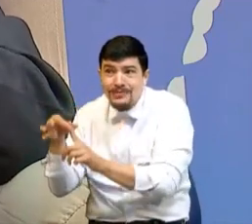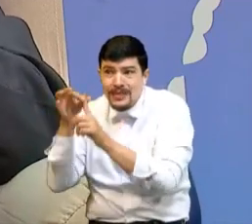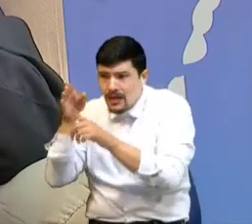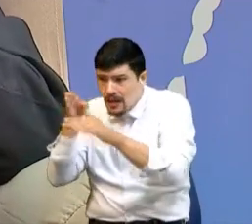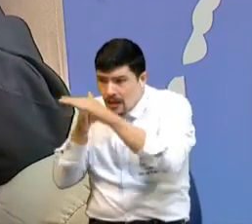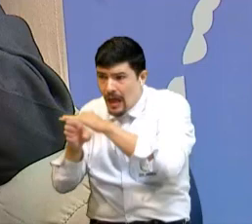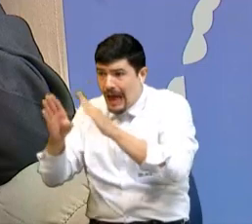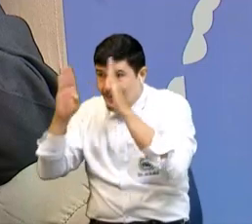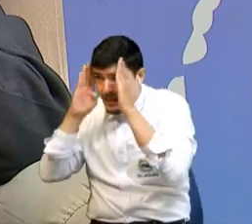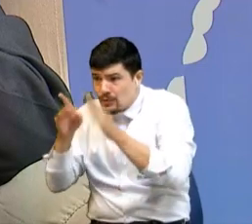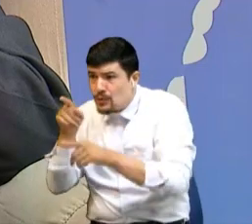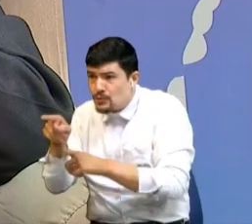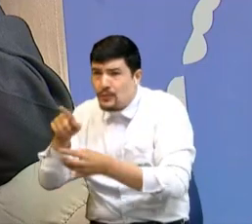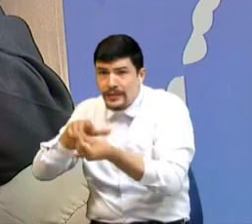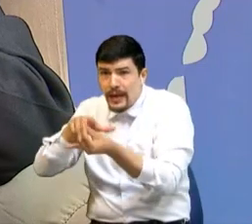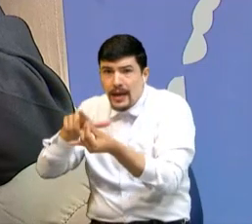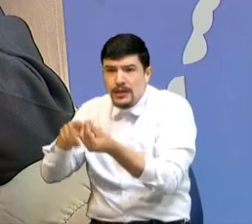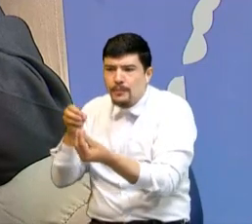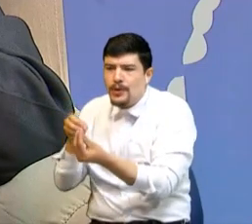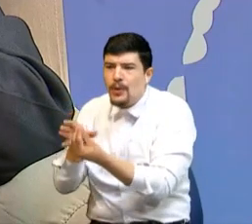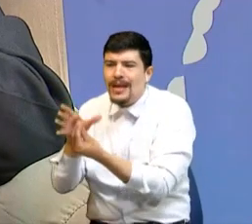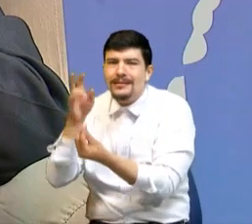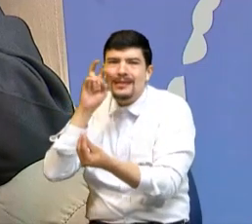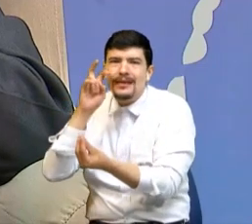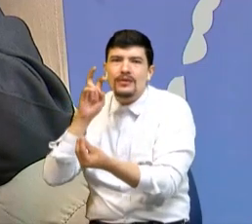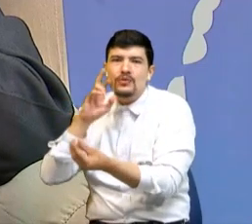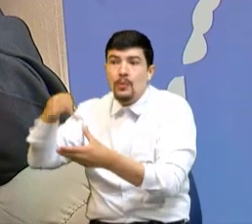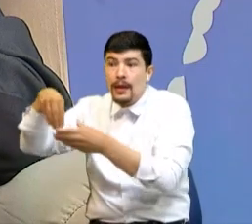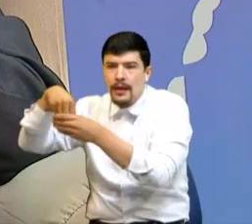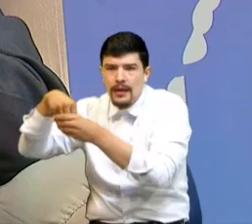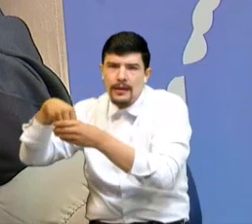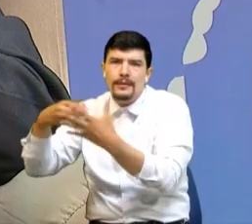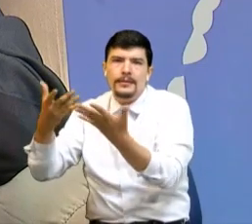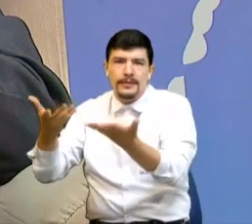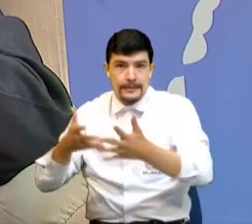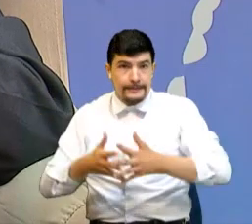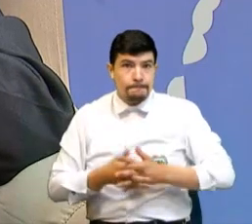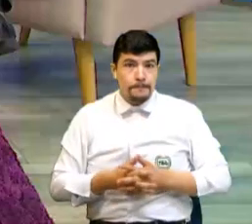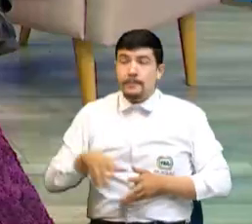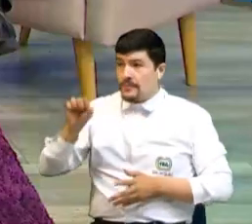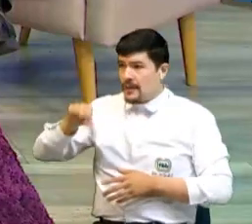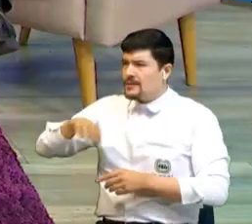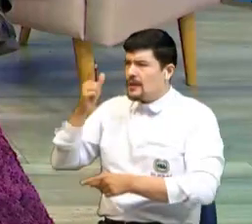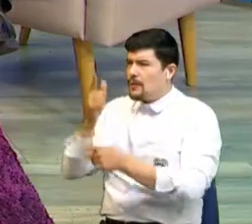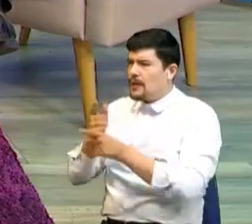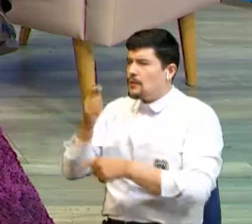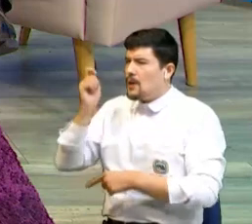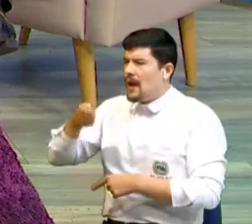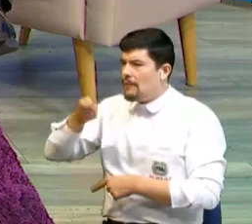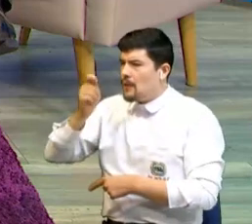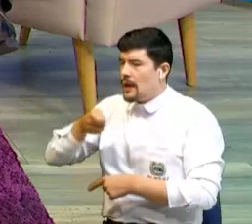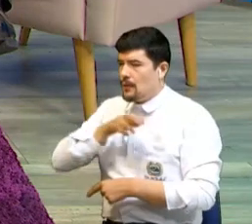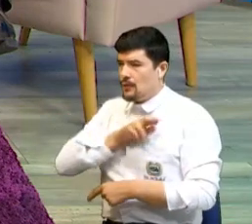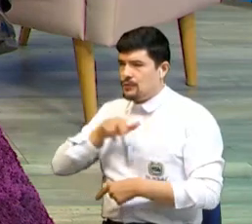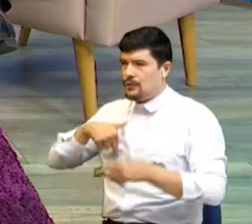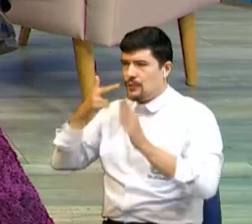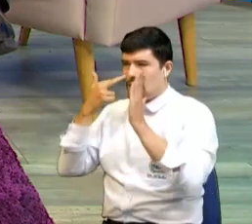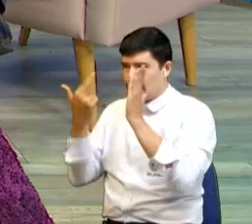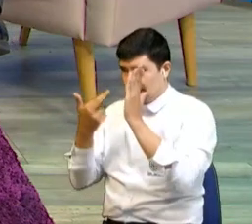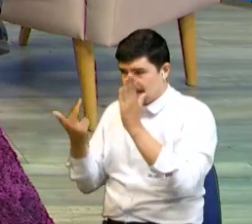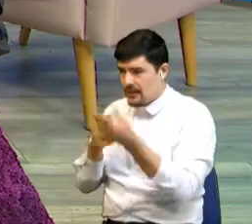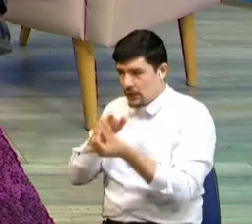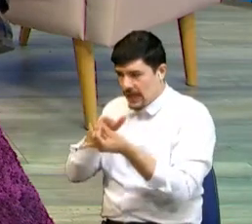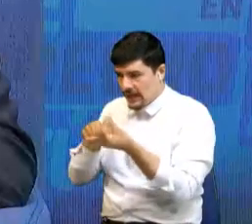atiende esos casos de violencia sexual. Bueno, abogado, revisando el caso de